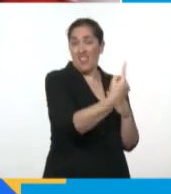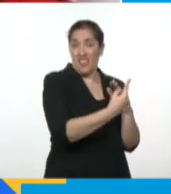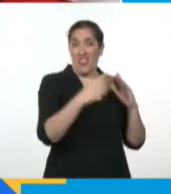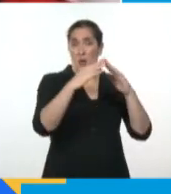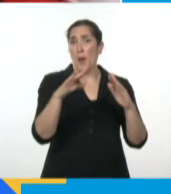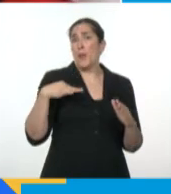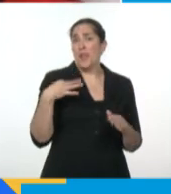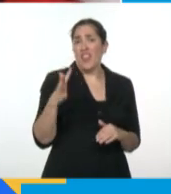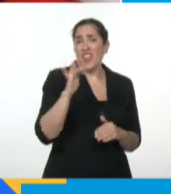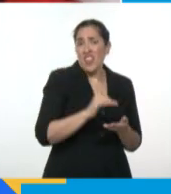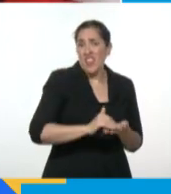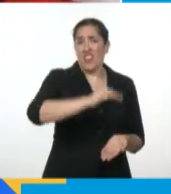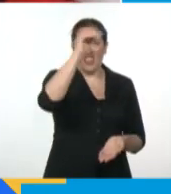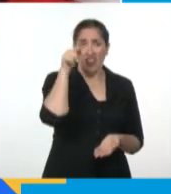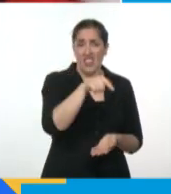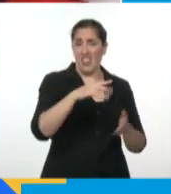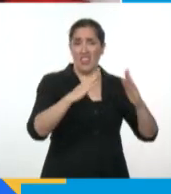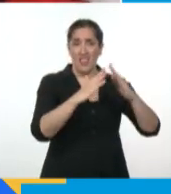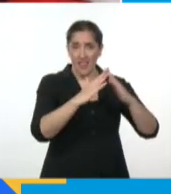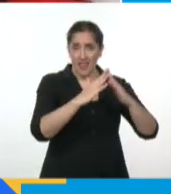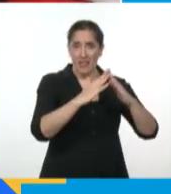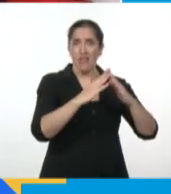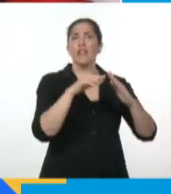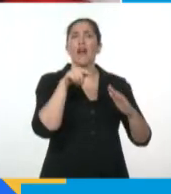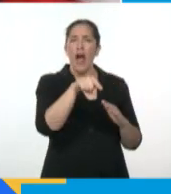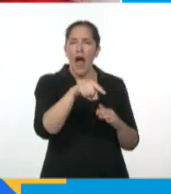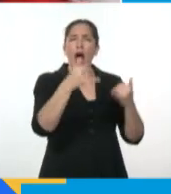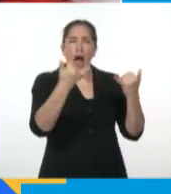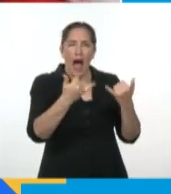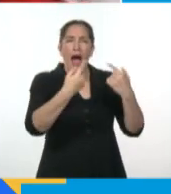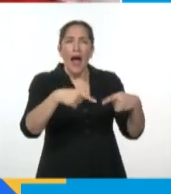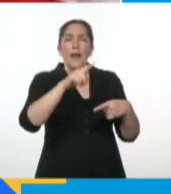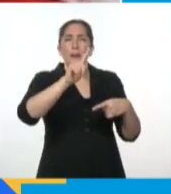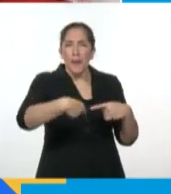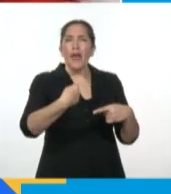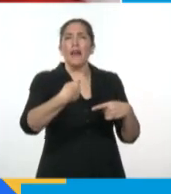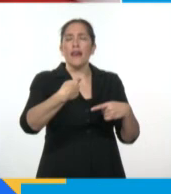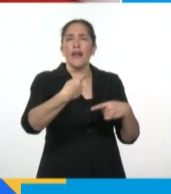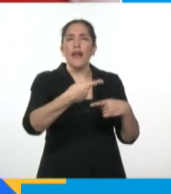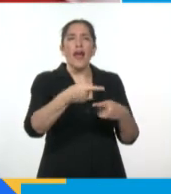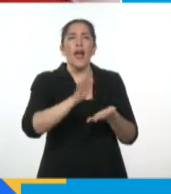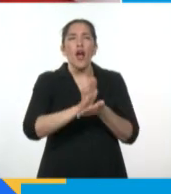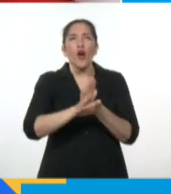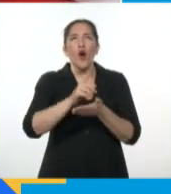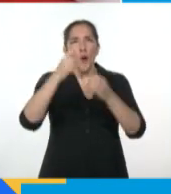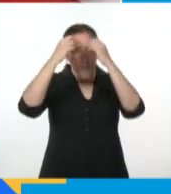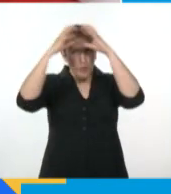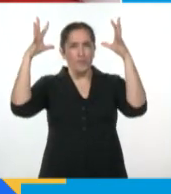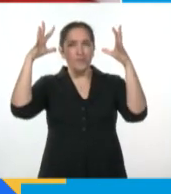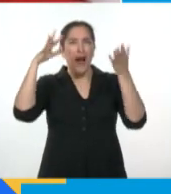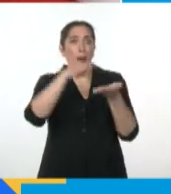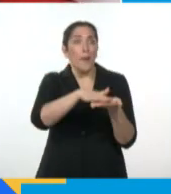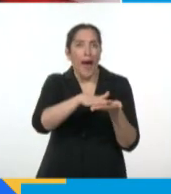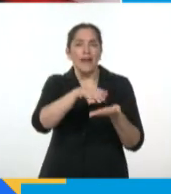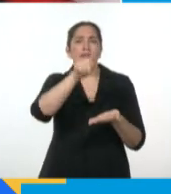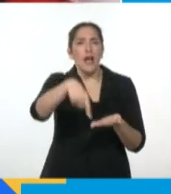vida doméstica. Tiene todo un encendido respecto de esta matriz conceptual,